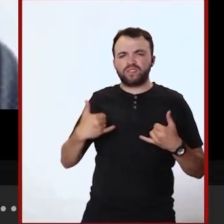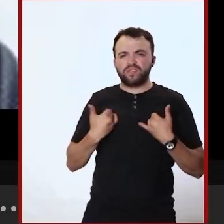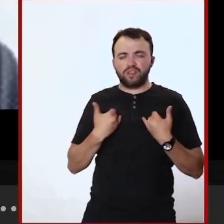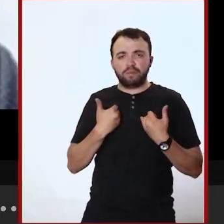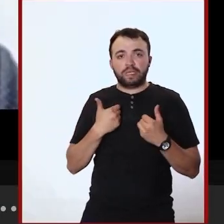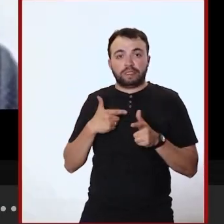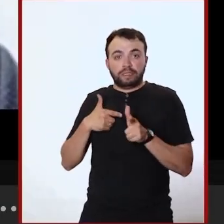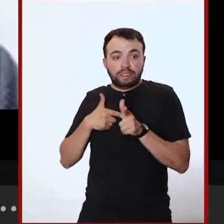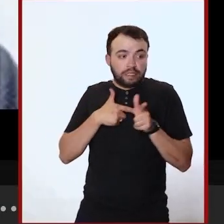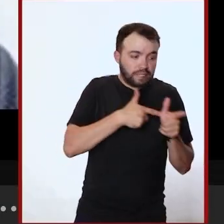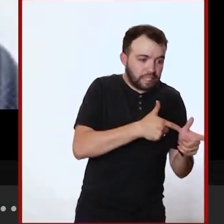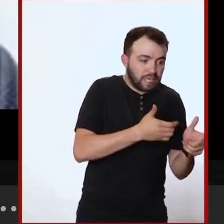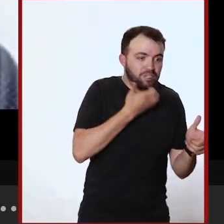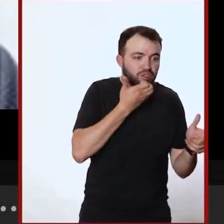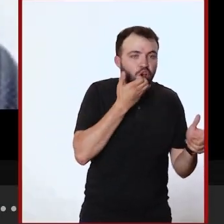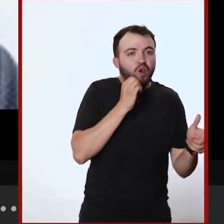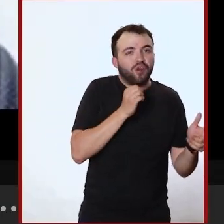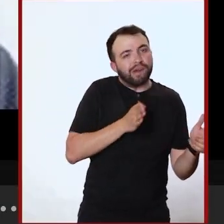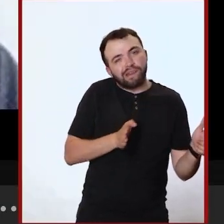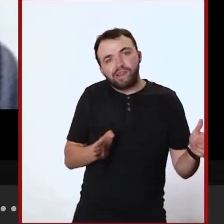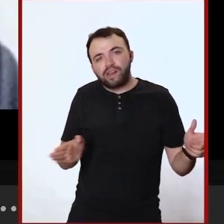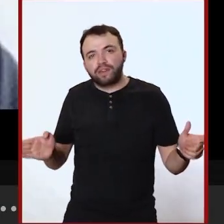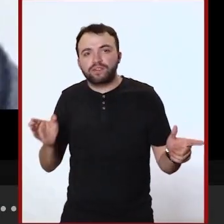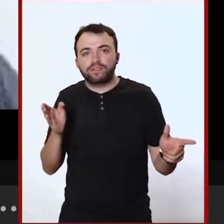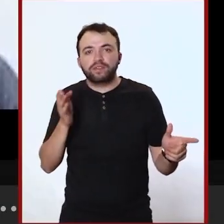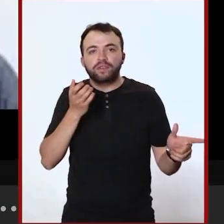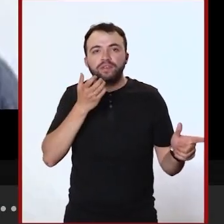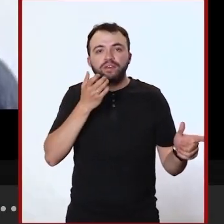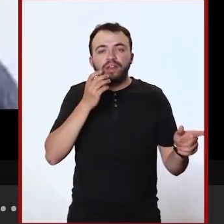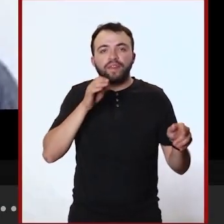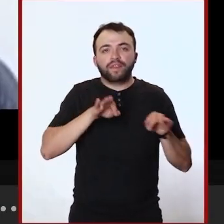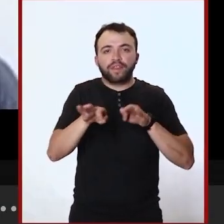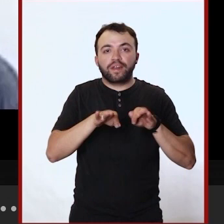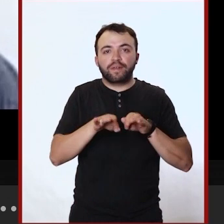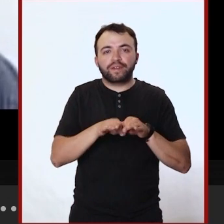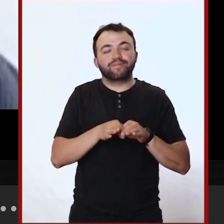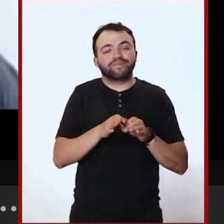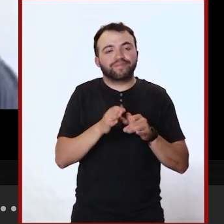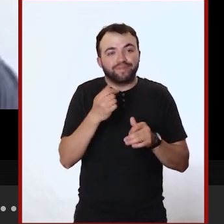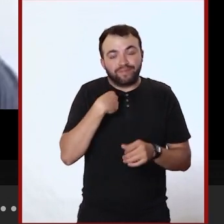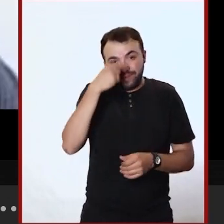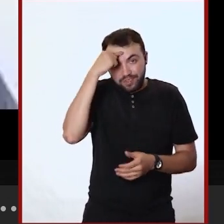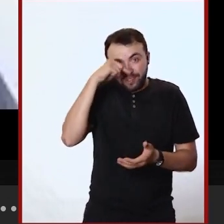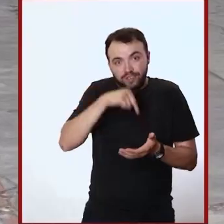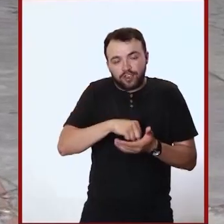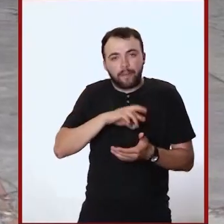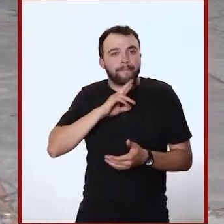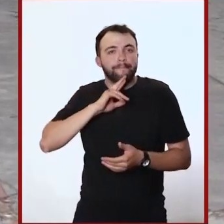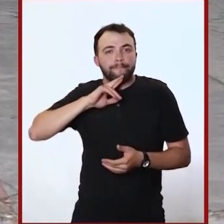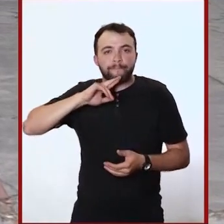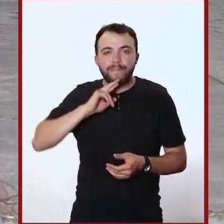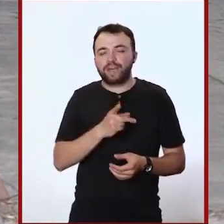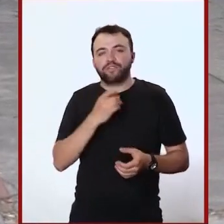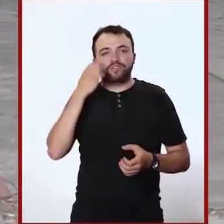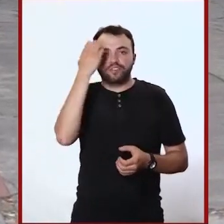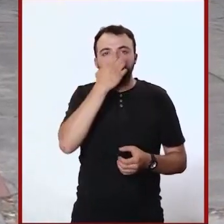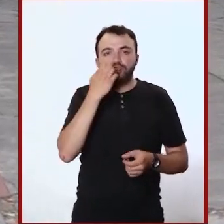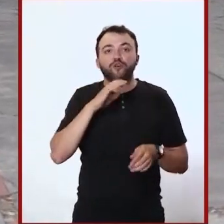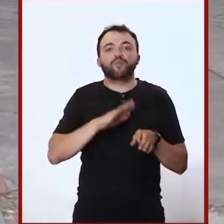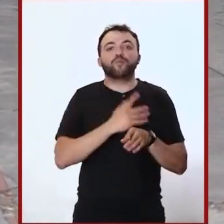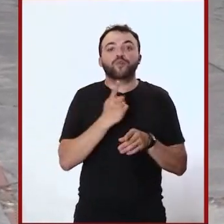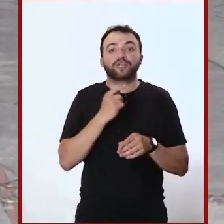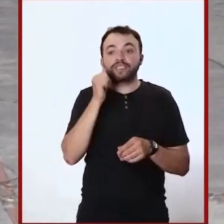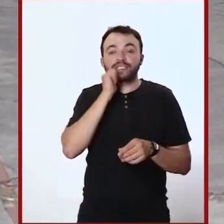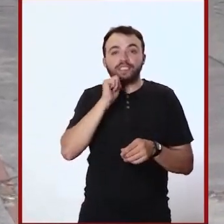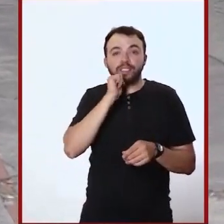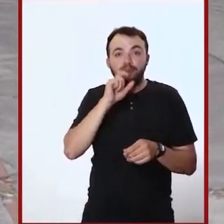continuar con los estudios. El mercado laboral y las oportunidades siempre van a estar más orientadas a las personas que están más preparadas,